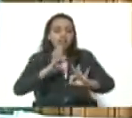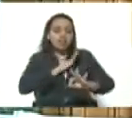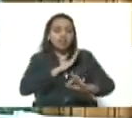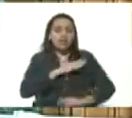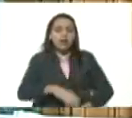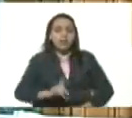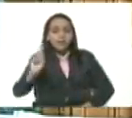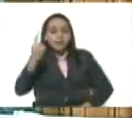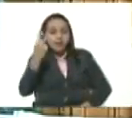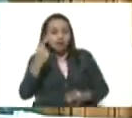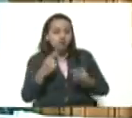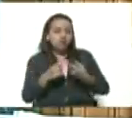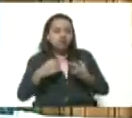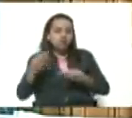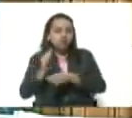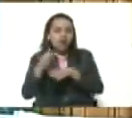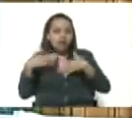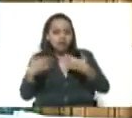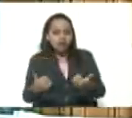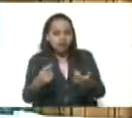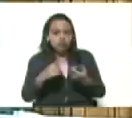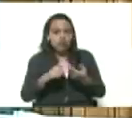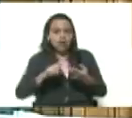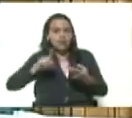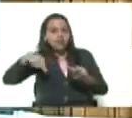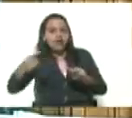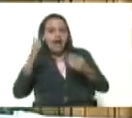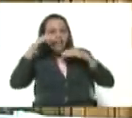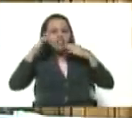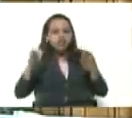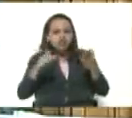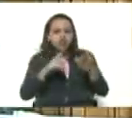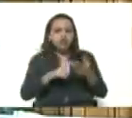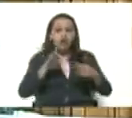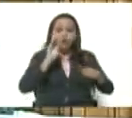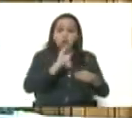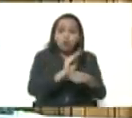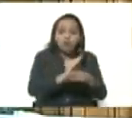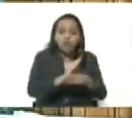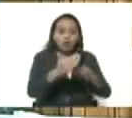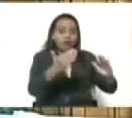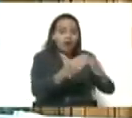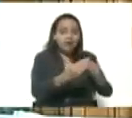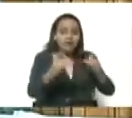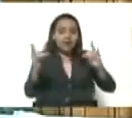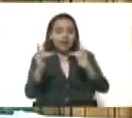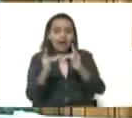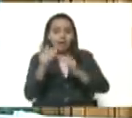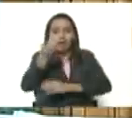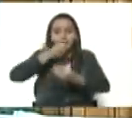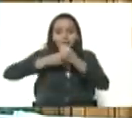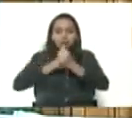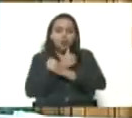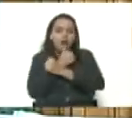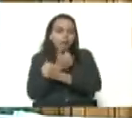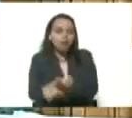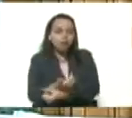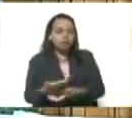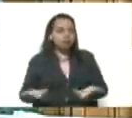Primero salud, atención, morada, cama, alimento, amor.